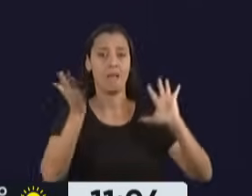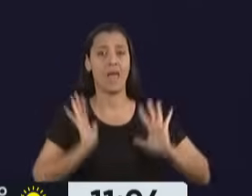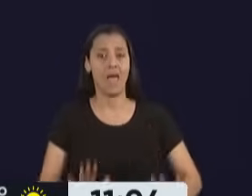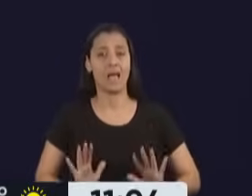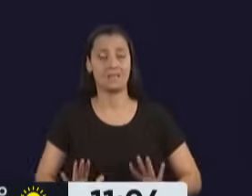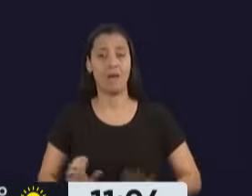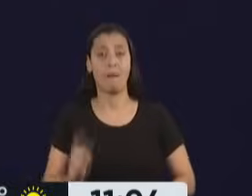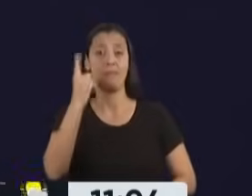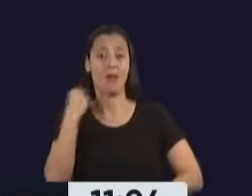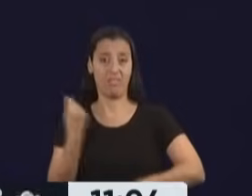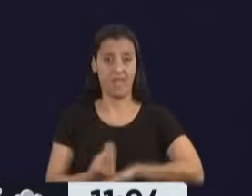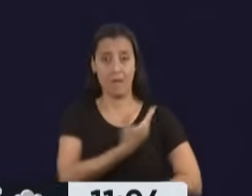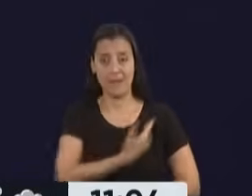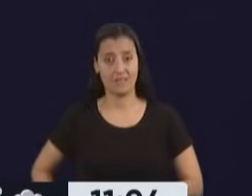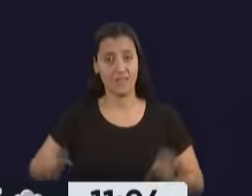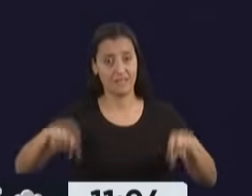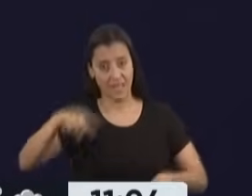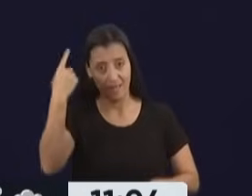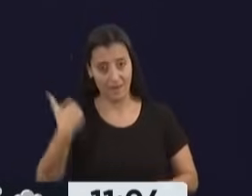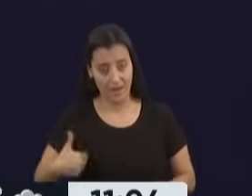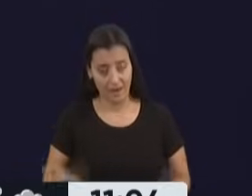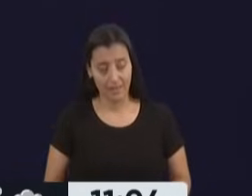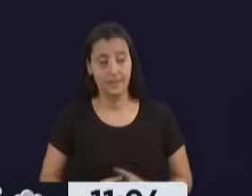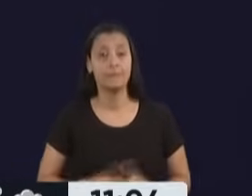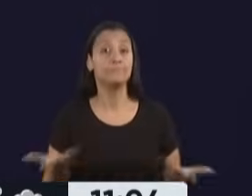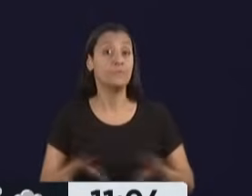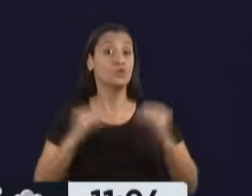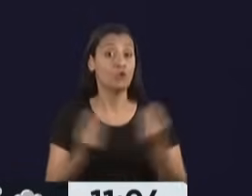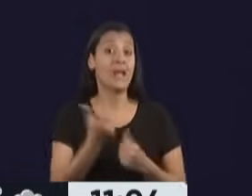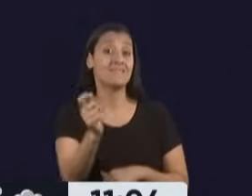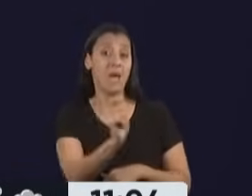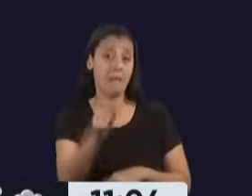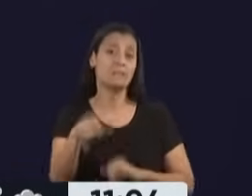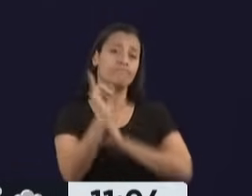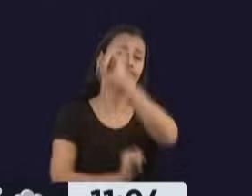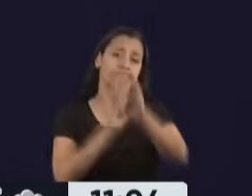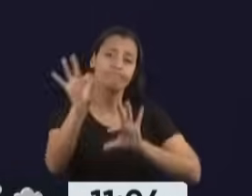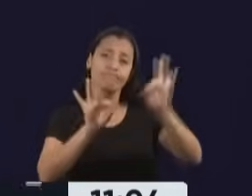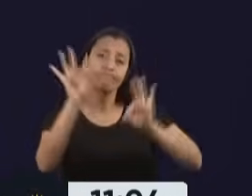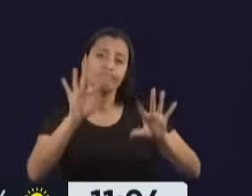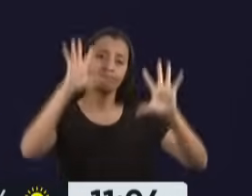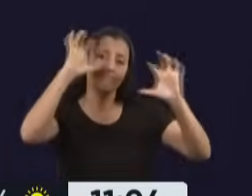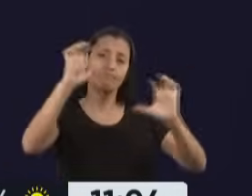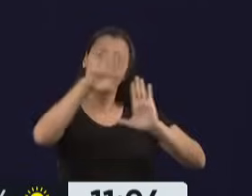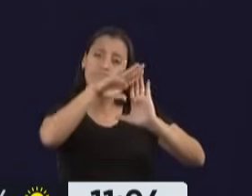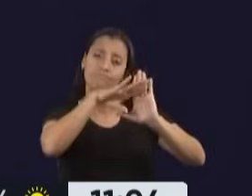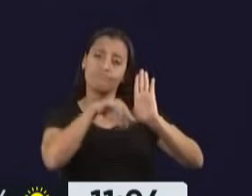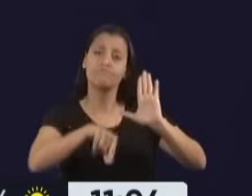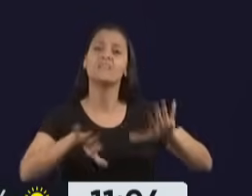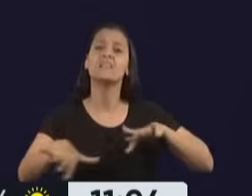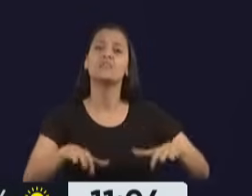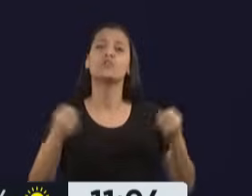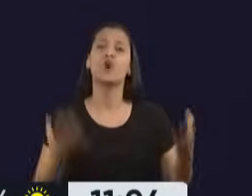la presidencia de la Nación, de la República Argentina, así que voy a recordar el estado en